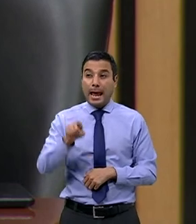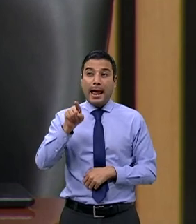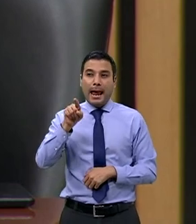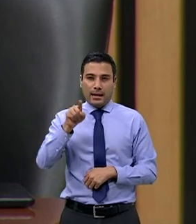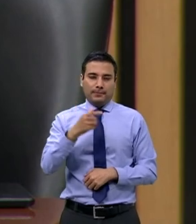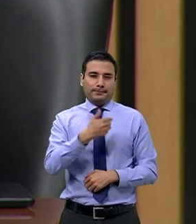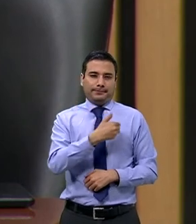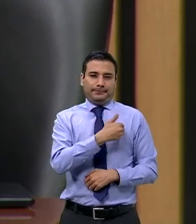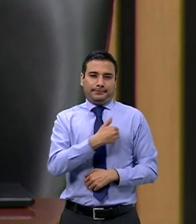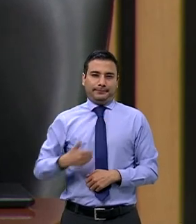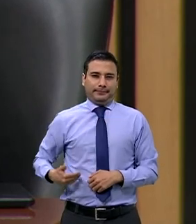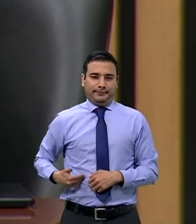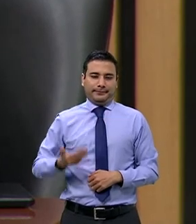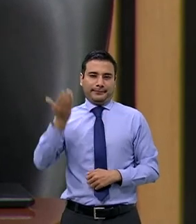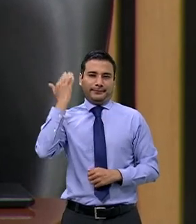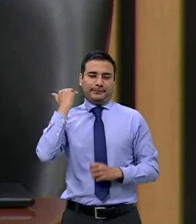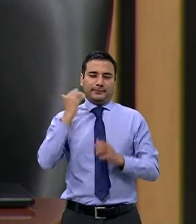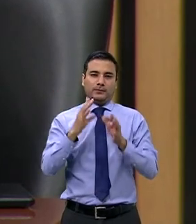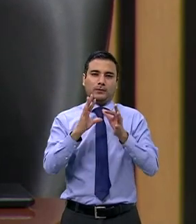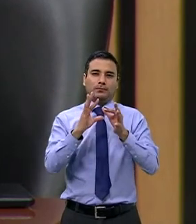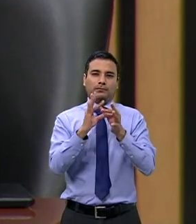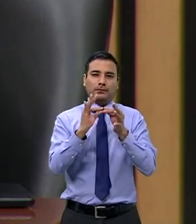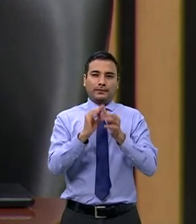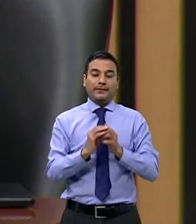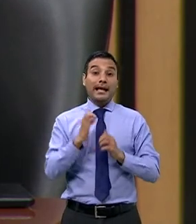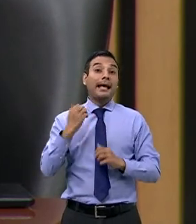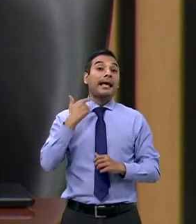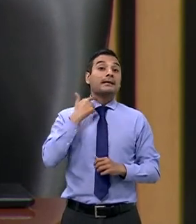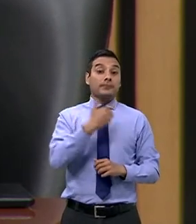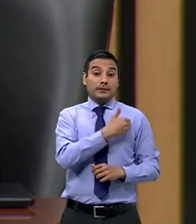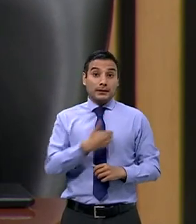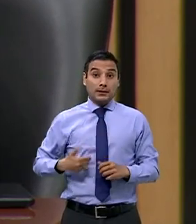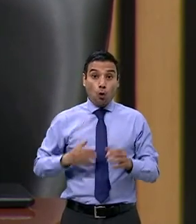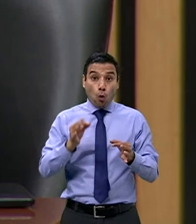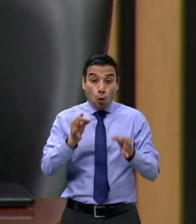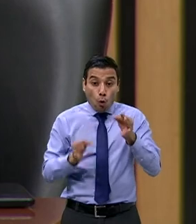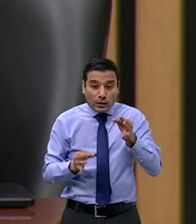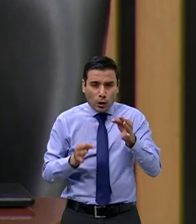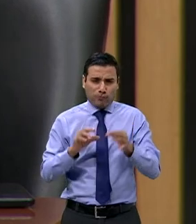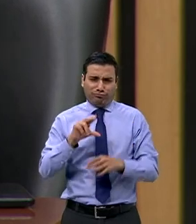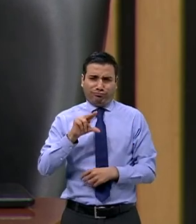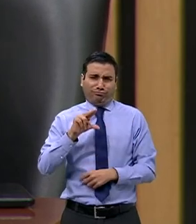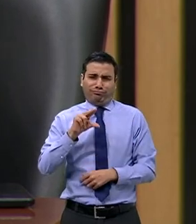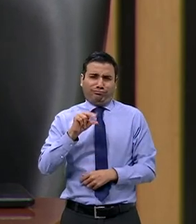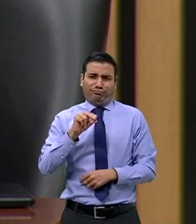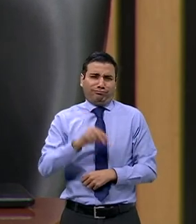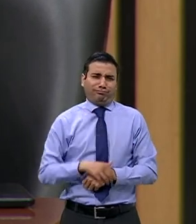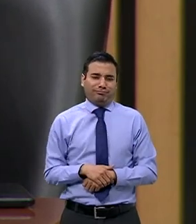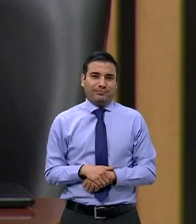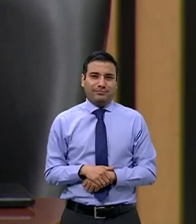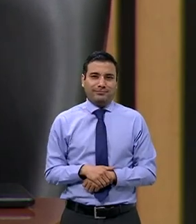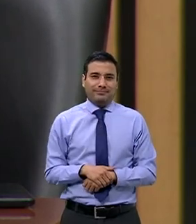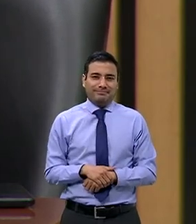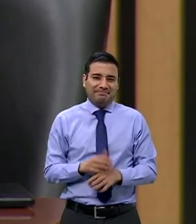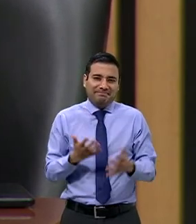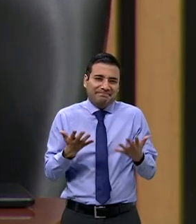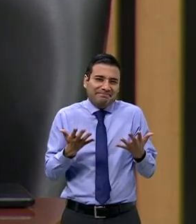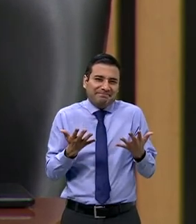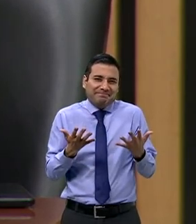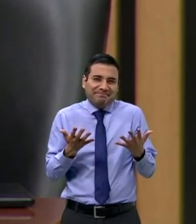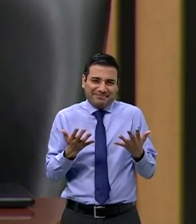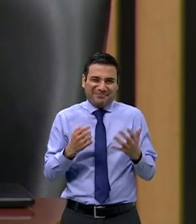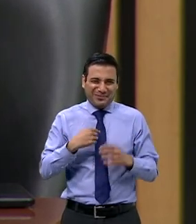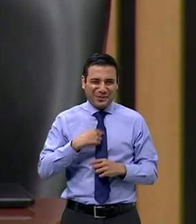expresidentes que es lamentable lo decíamos desde ayer hoy no tienen nada de qué